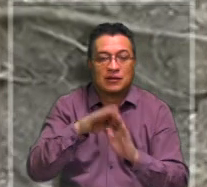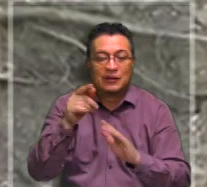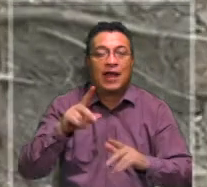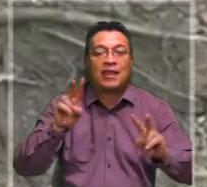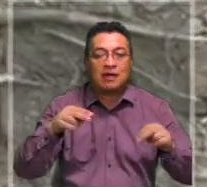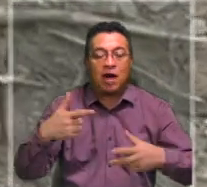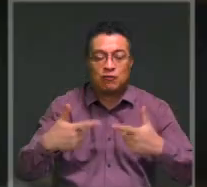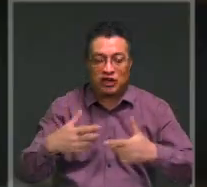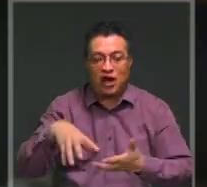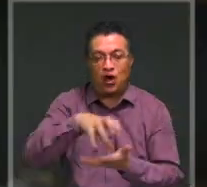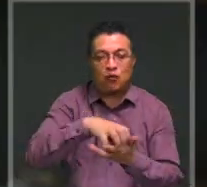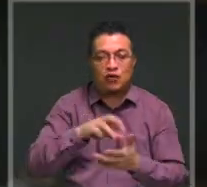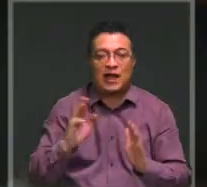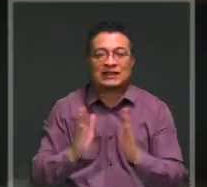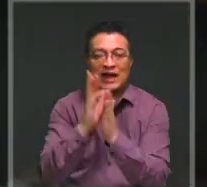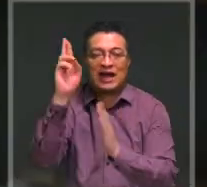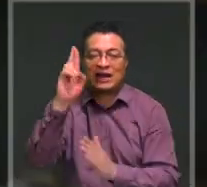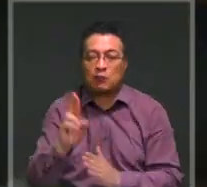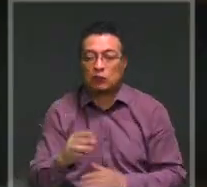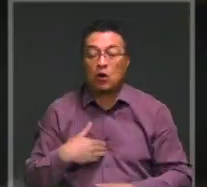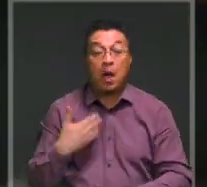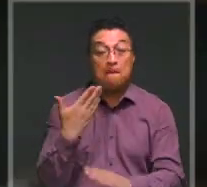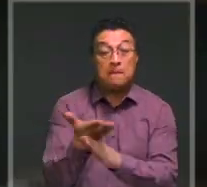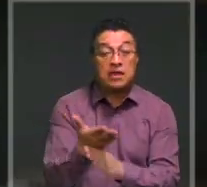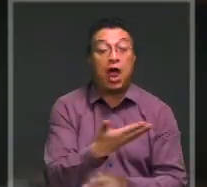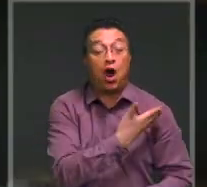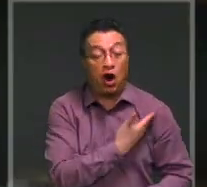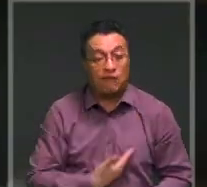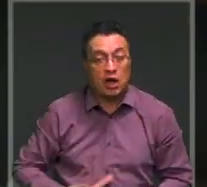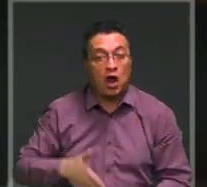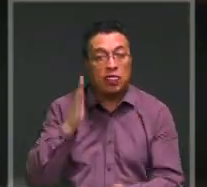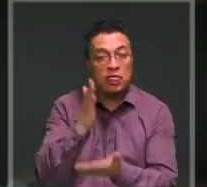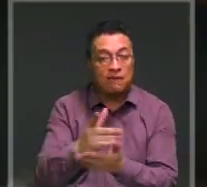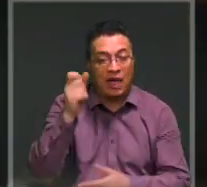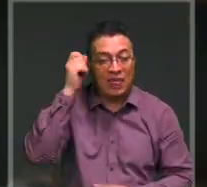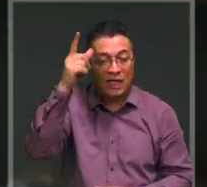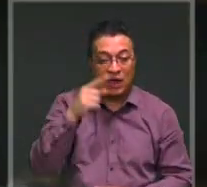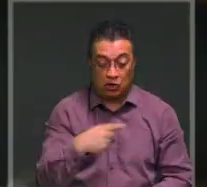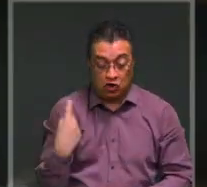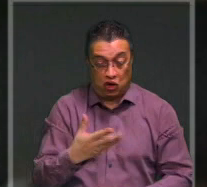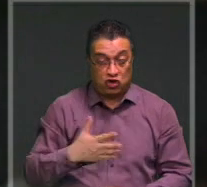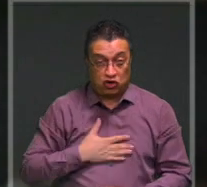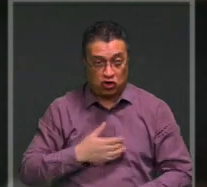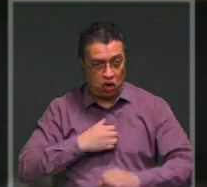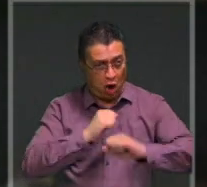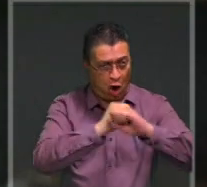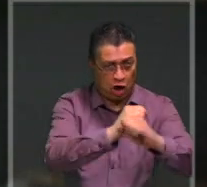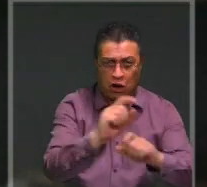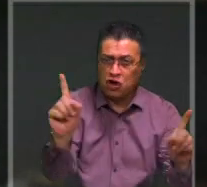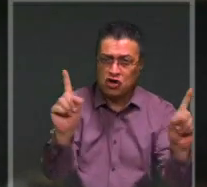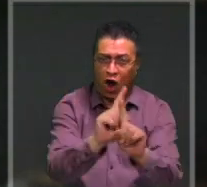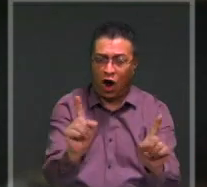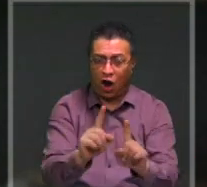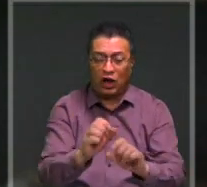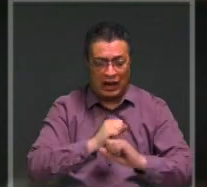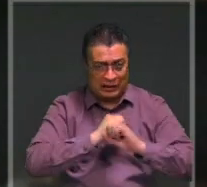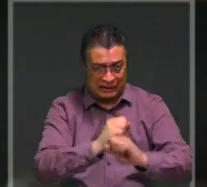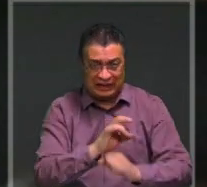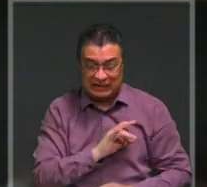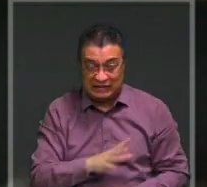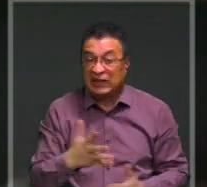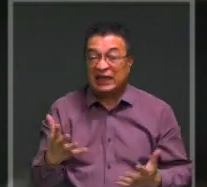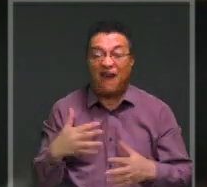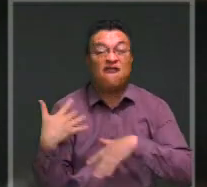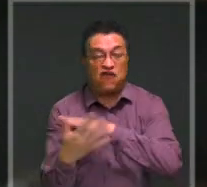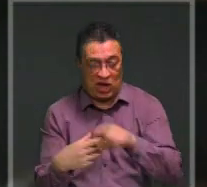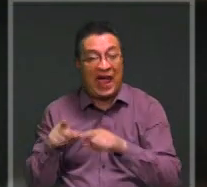de la política en la comuna de San Ramón le pido solo al gobierno que entienda de una vez por todas que nosotros no somos sus enemigos los enemigos de chile son la violencia